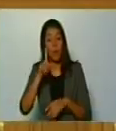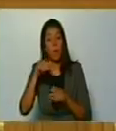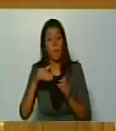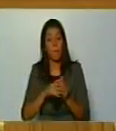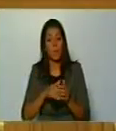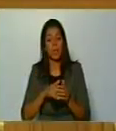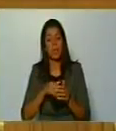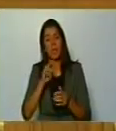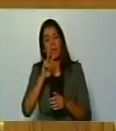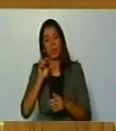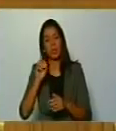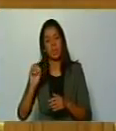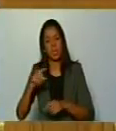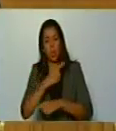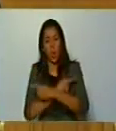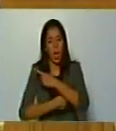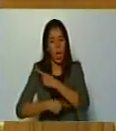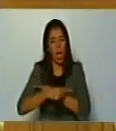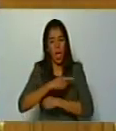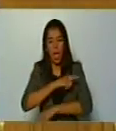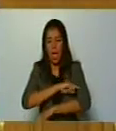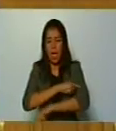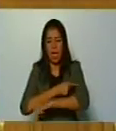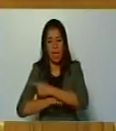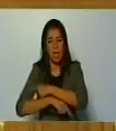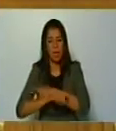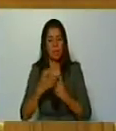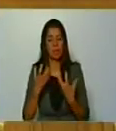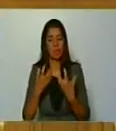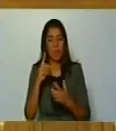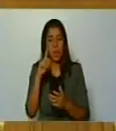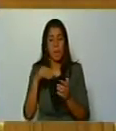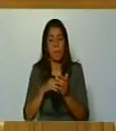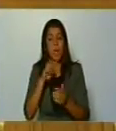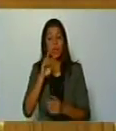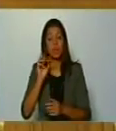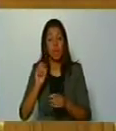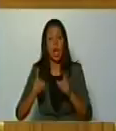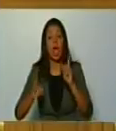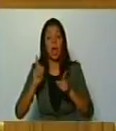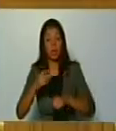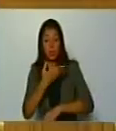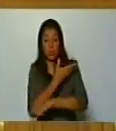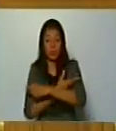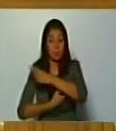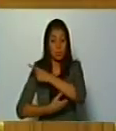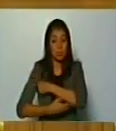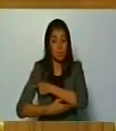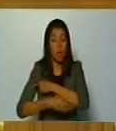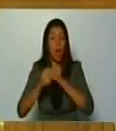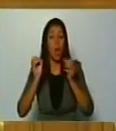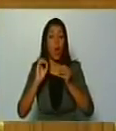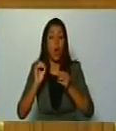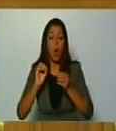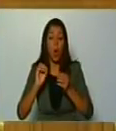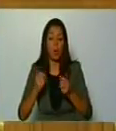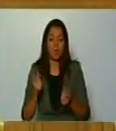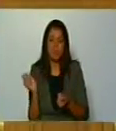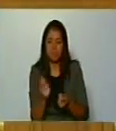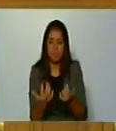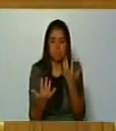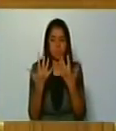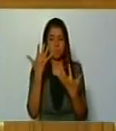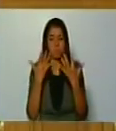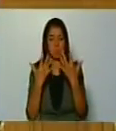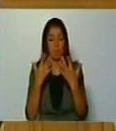más de 1.200 heridos y todos sus familiares, muchos de ellos mutilados, quemados, abaleados, con